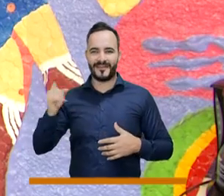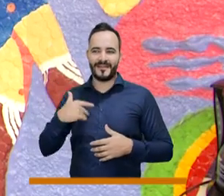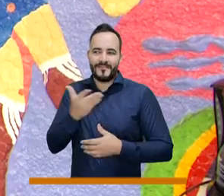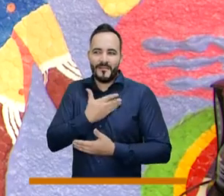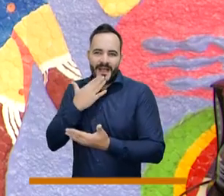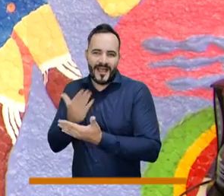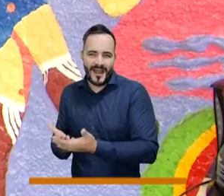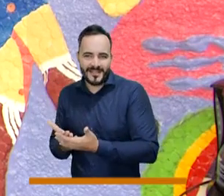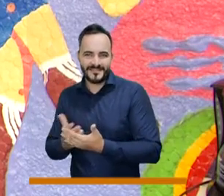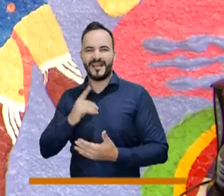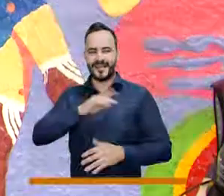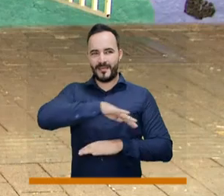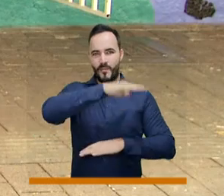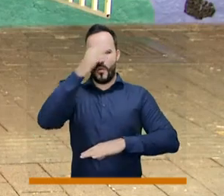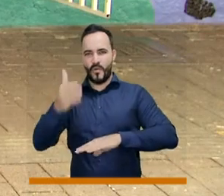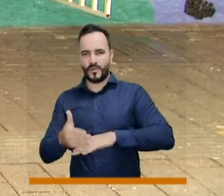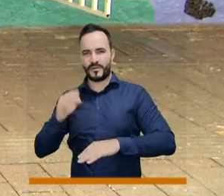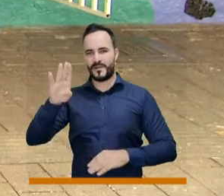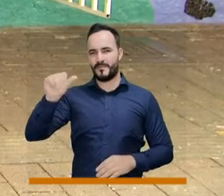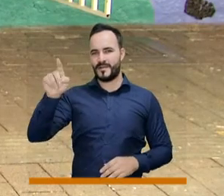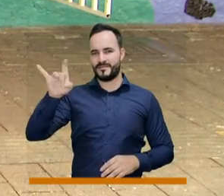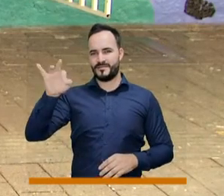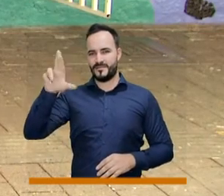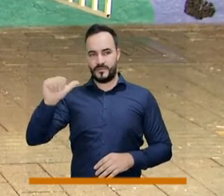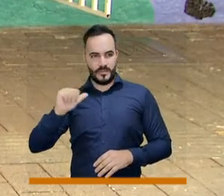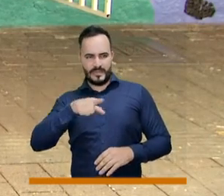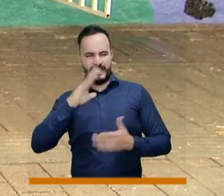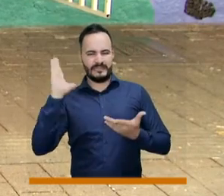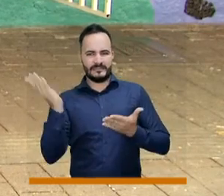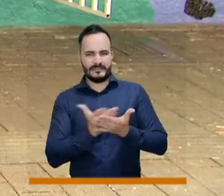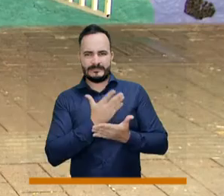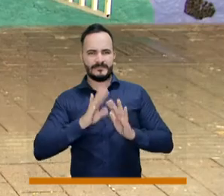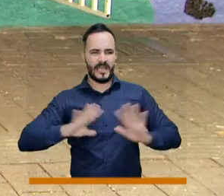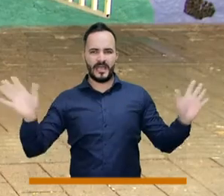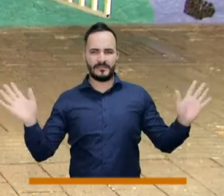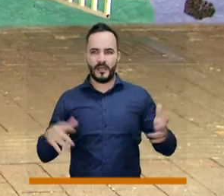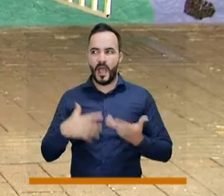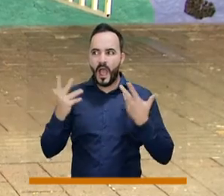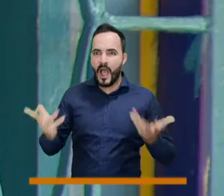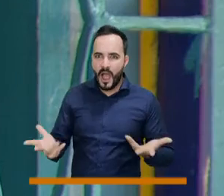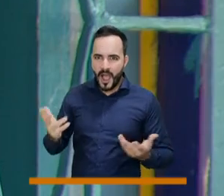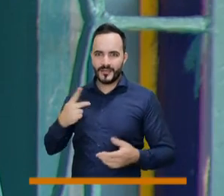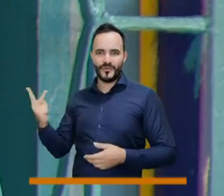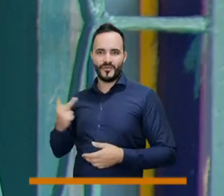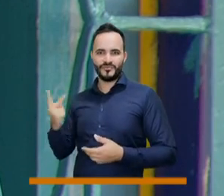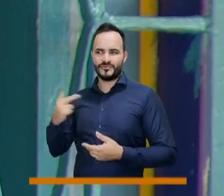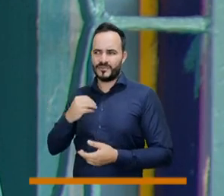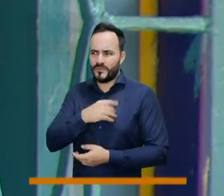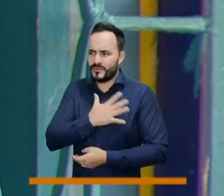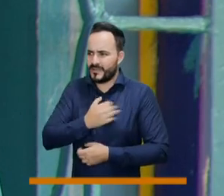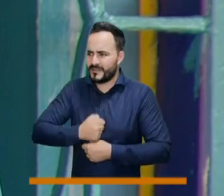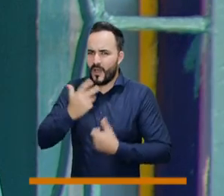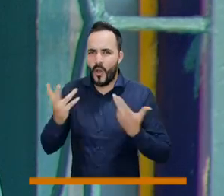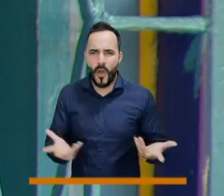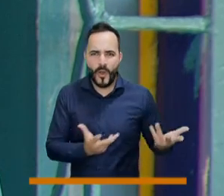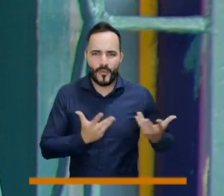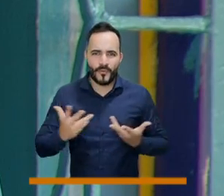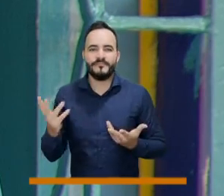a través de mi madre cuando deciden acabar el morro de la basura. Entonces, al ver ella que nos íbamos a quedar sin